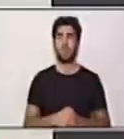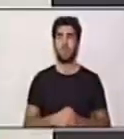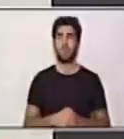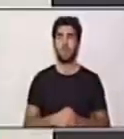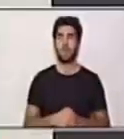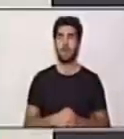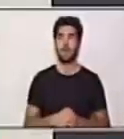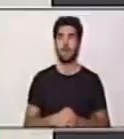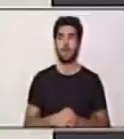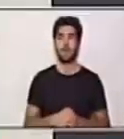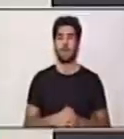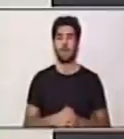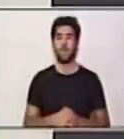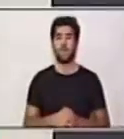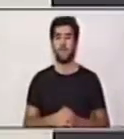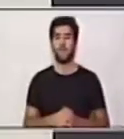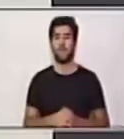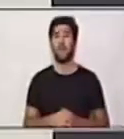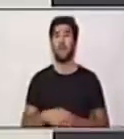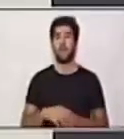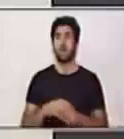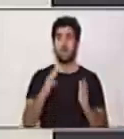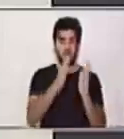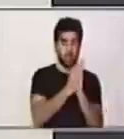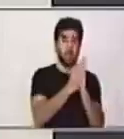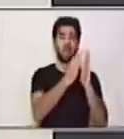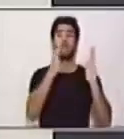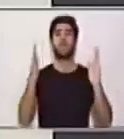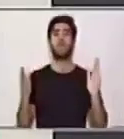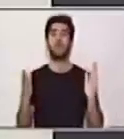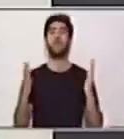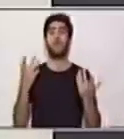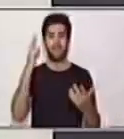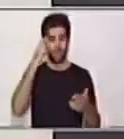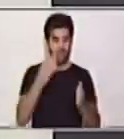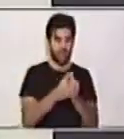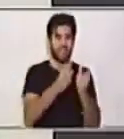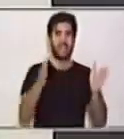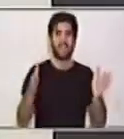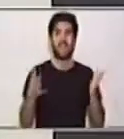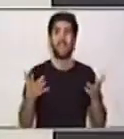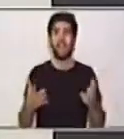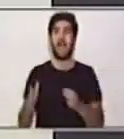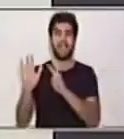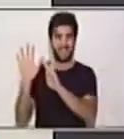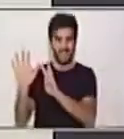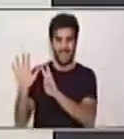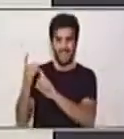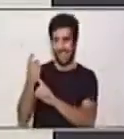Tamaño del intervalo o amplitud del intervalo, 7.